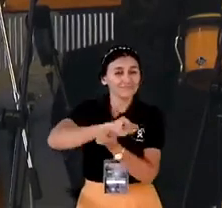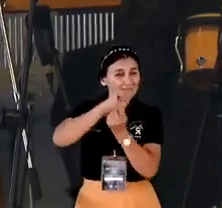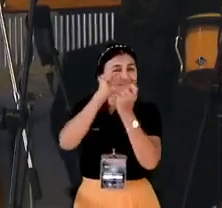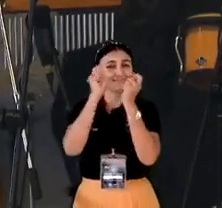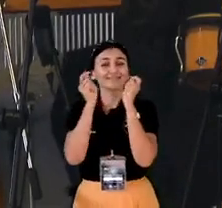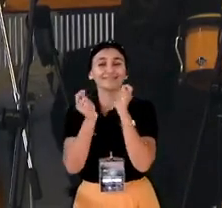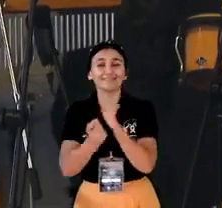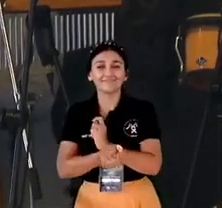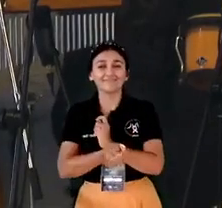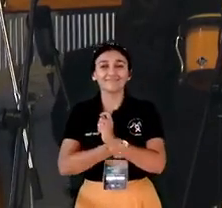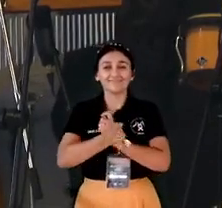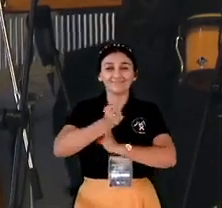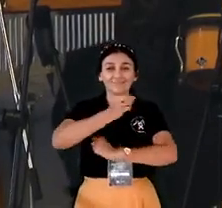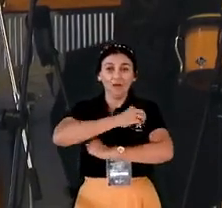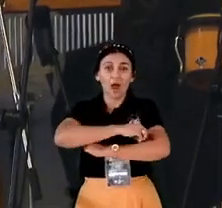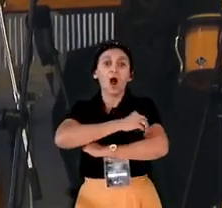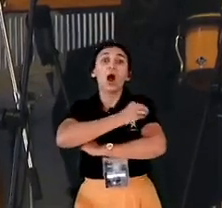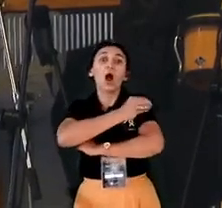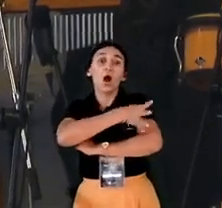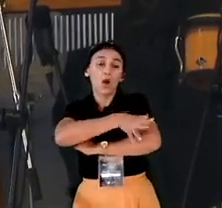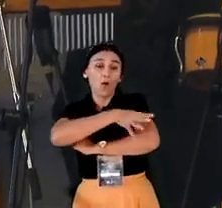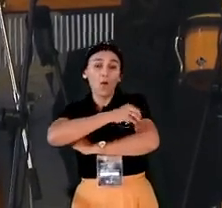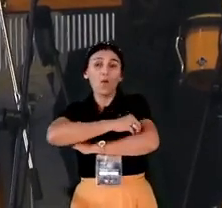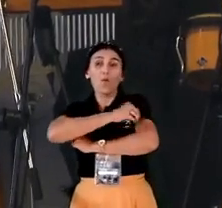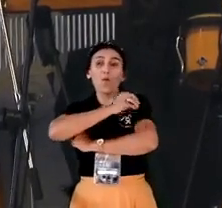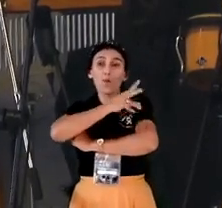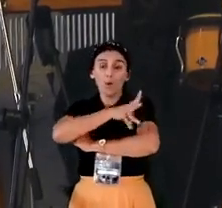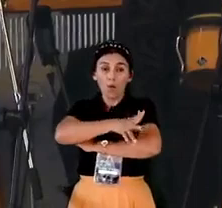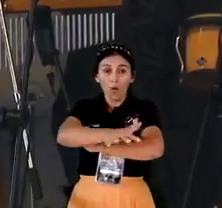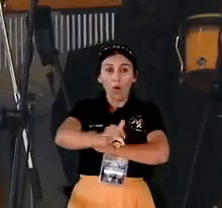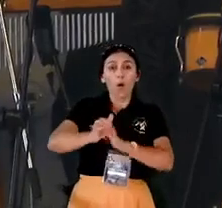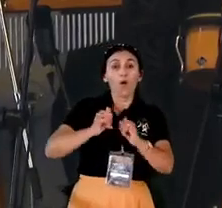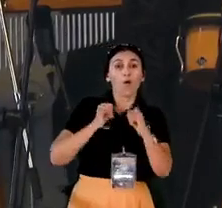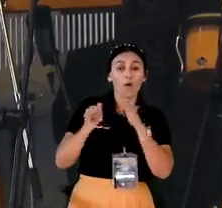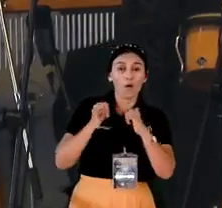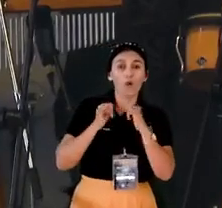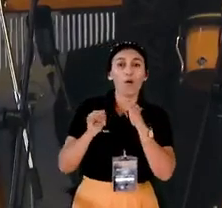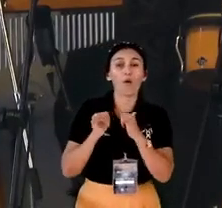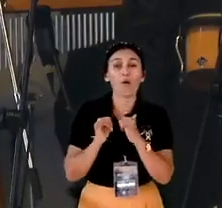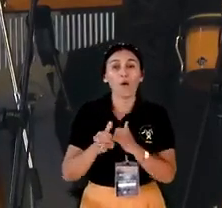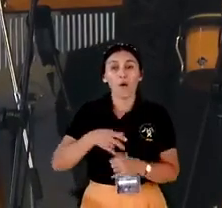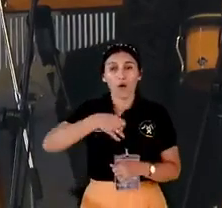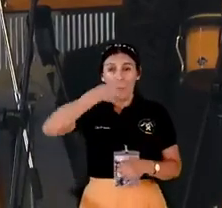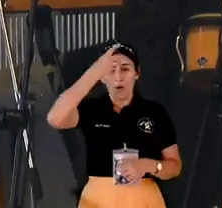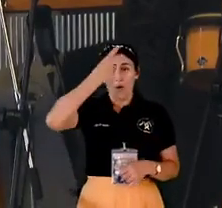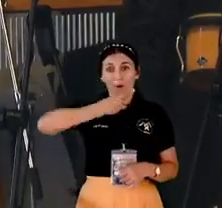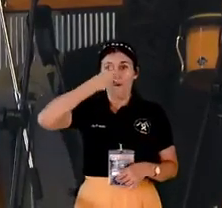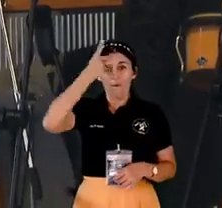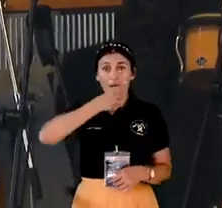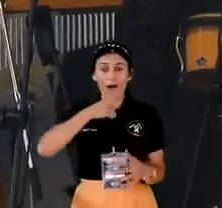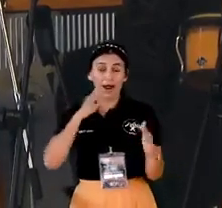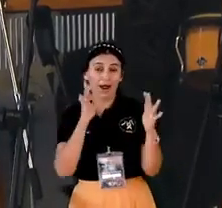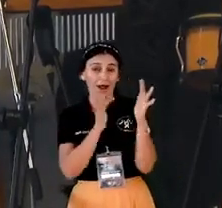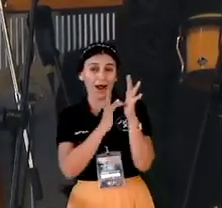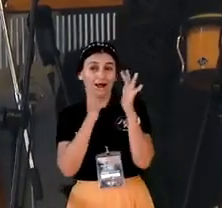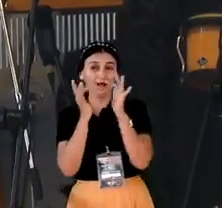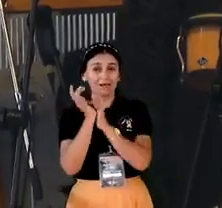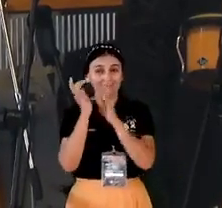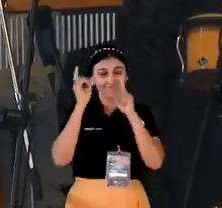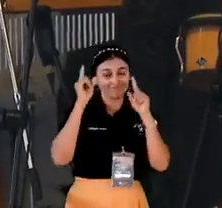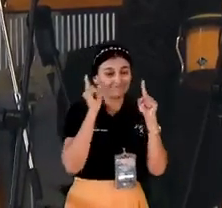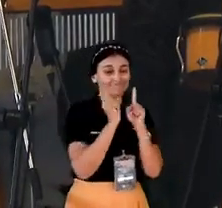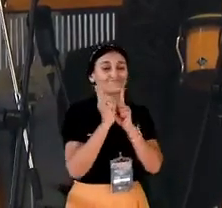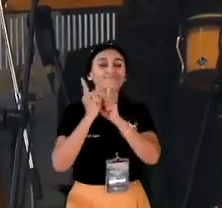a Él. Hoy podemos decir, como Abigail, solo por Él somos